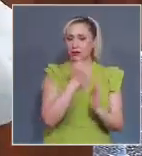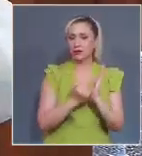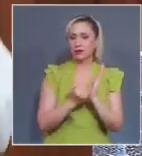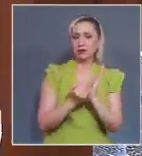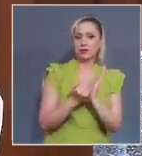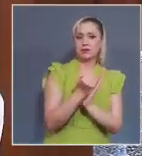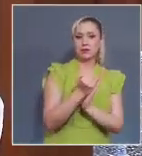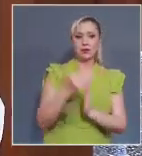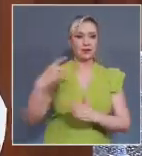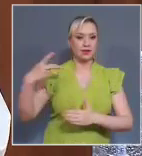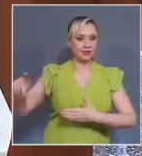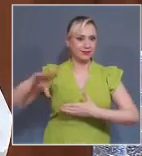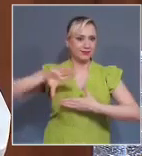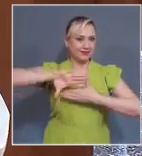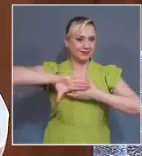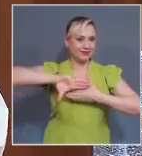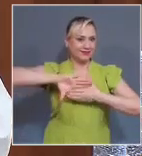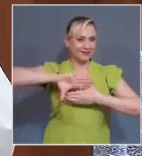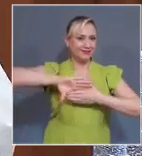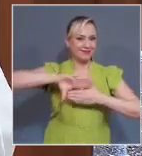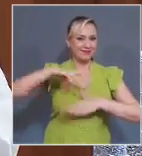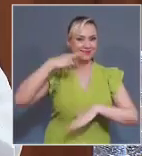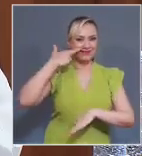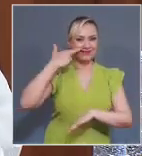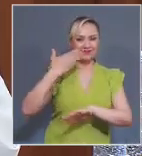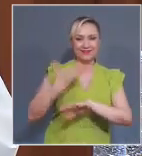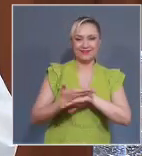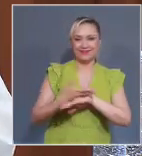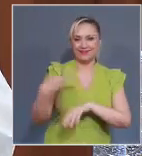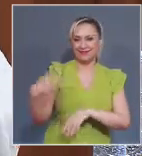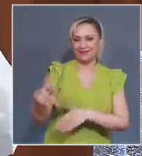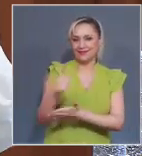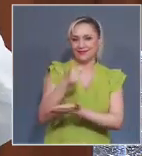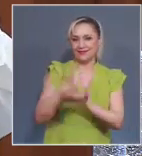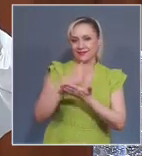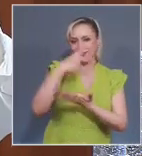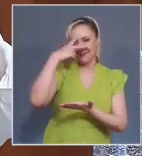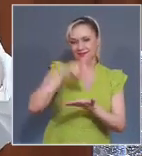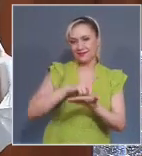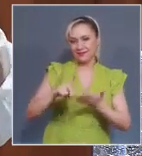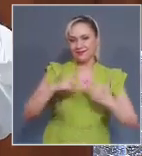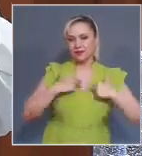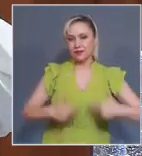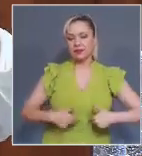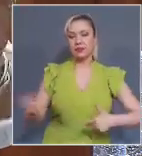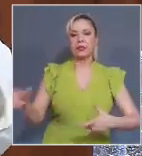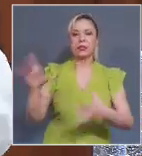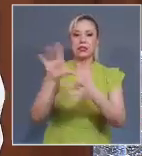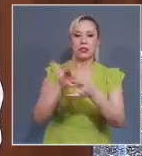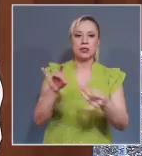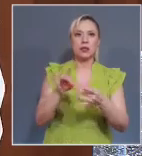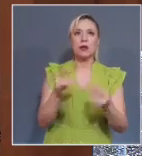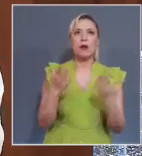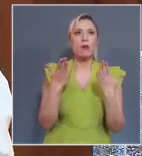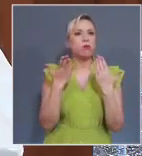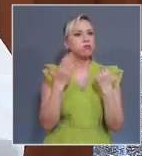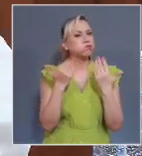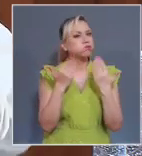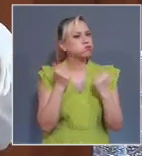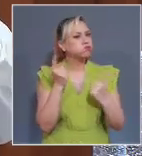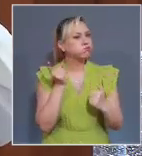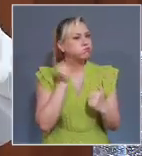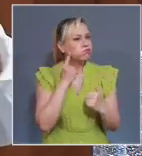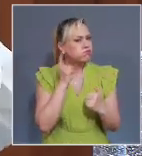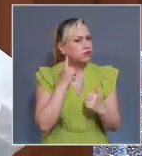No existe en la normativa internacional, en la discusión, digamos, ruda de